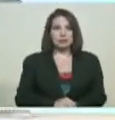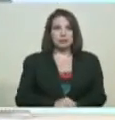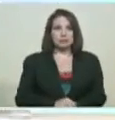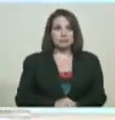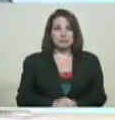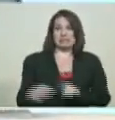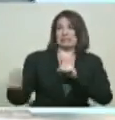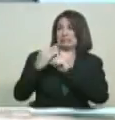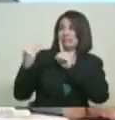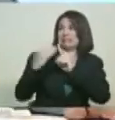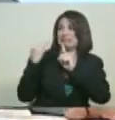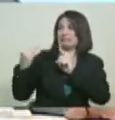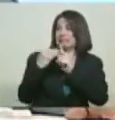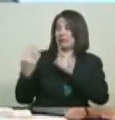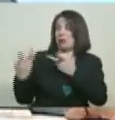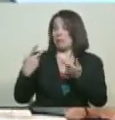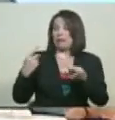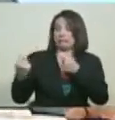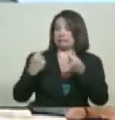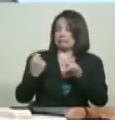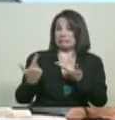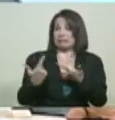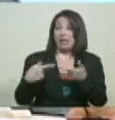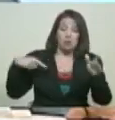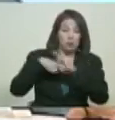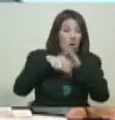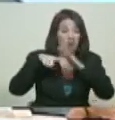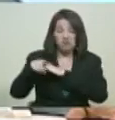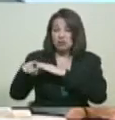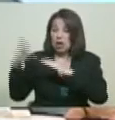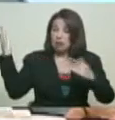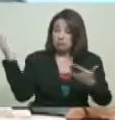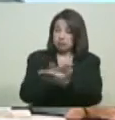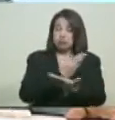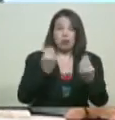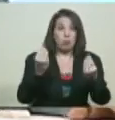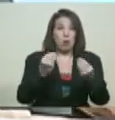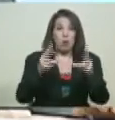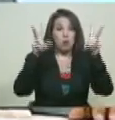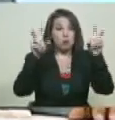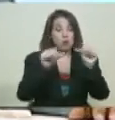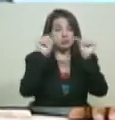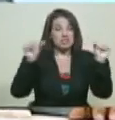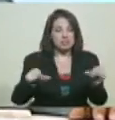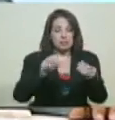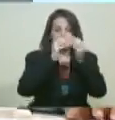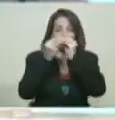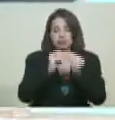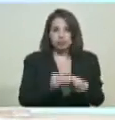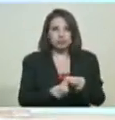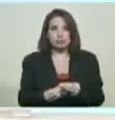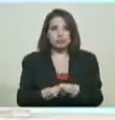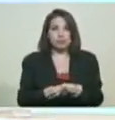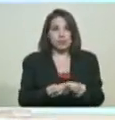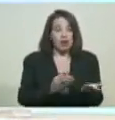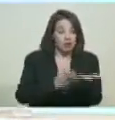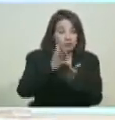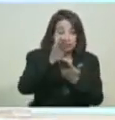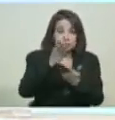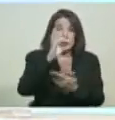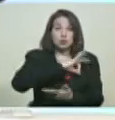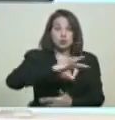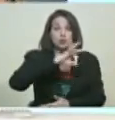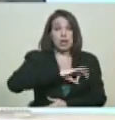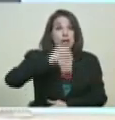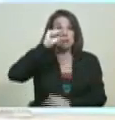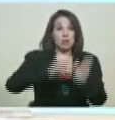coyuntural contra las mafias a una labor profunda de estructuración de un nuevo sistema díaz socialismo pero vía